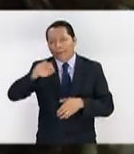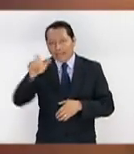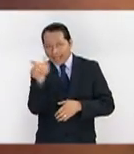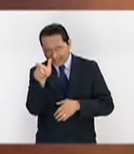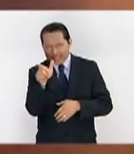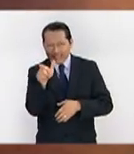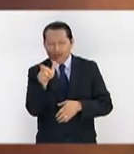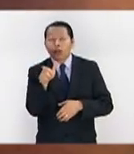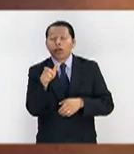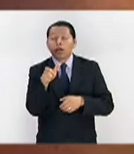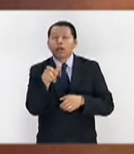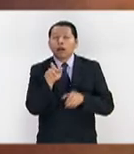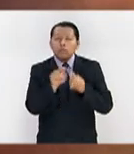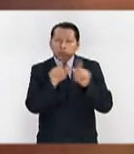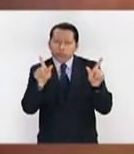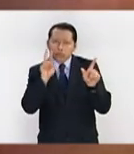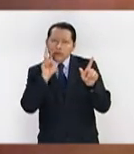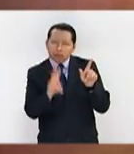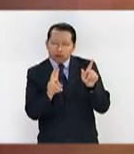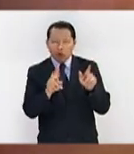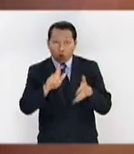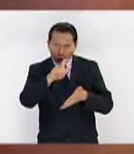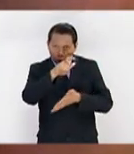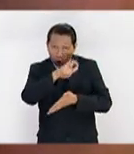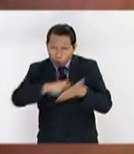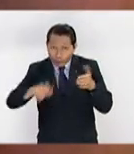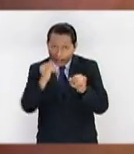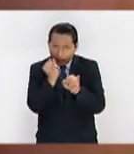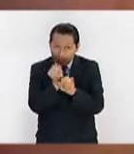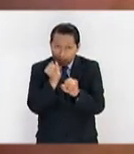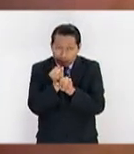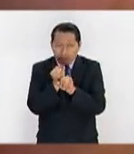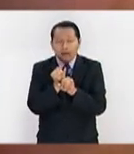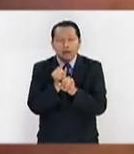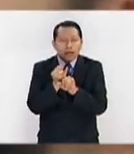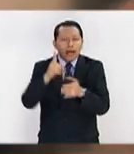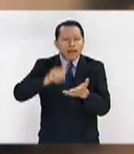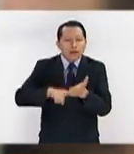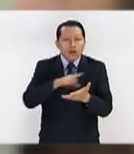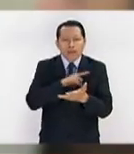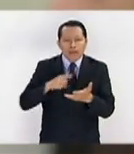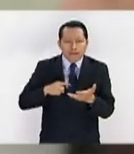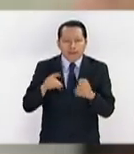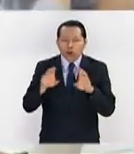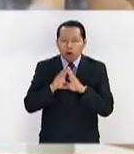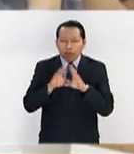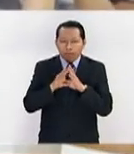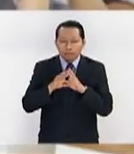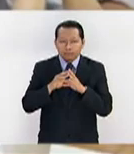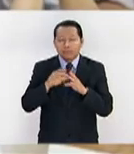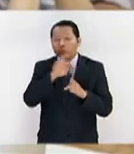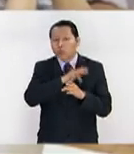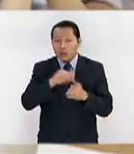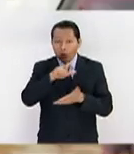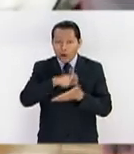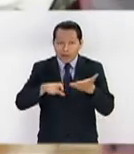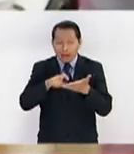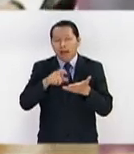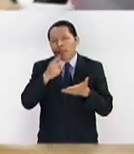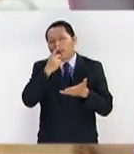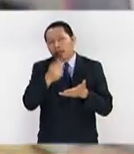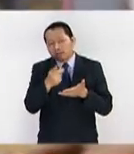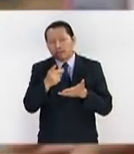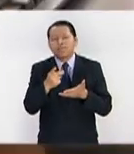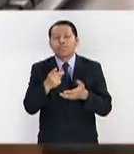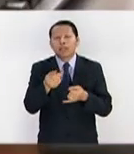www.inai.org.mx, también explica que después de realizar una compra en línea, la página debe contener un apartado donde el comprador indique si autoriza o rechaza